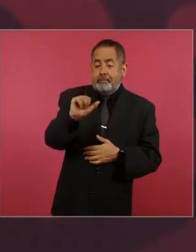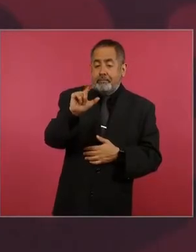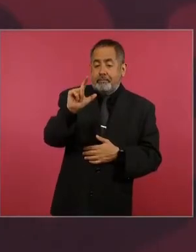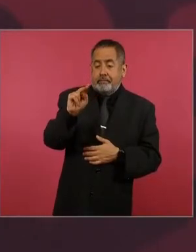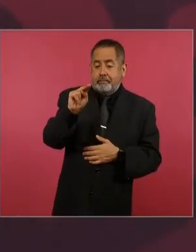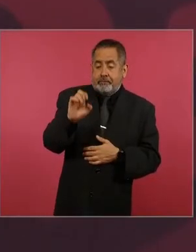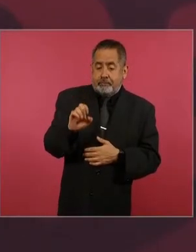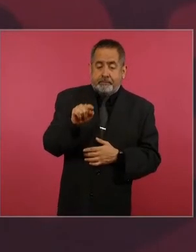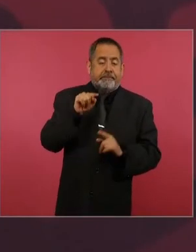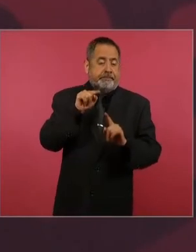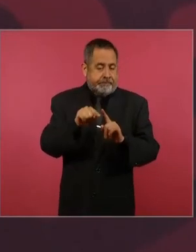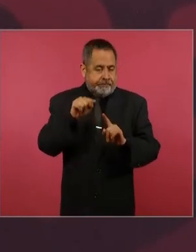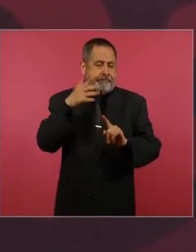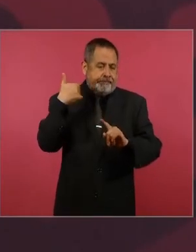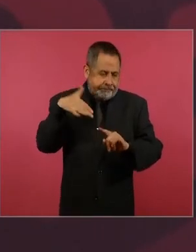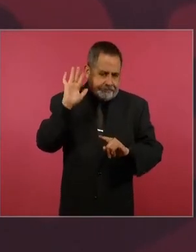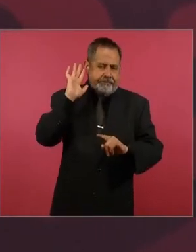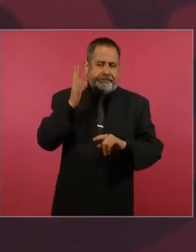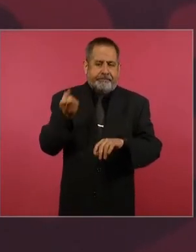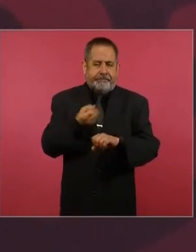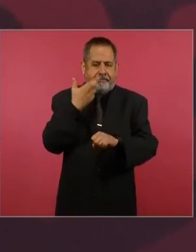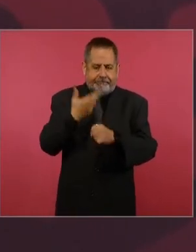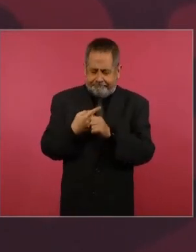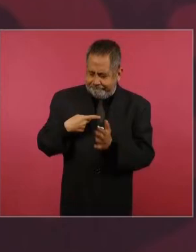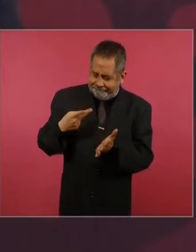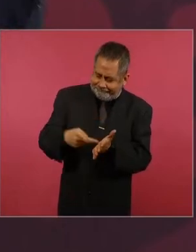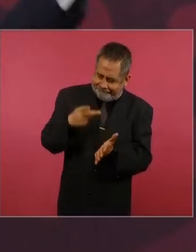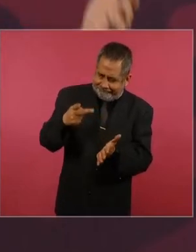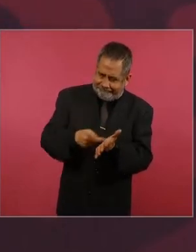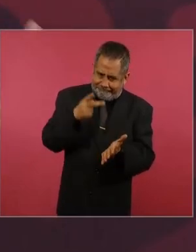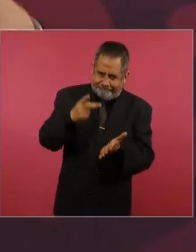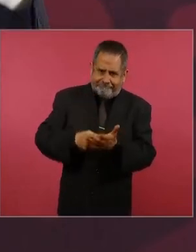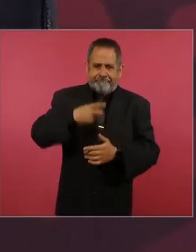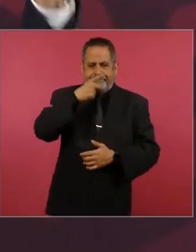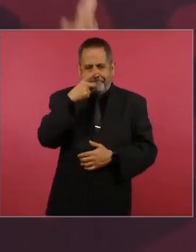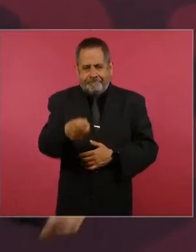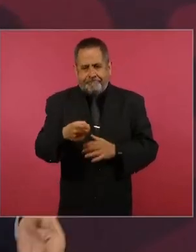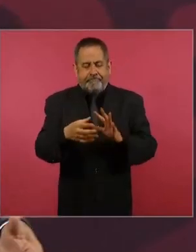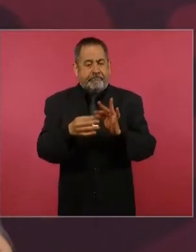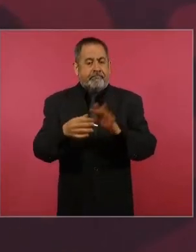que fue secretario, lo tengo que repetir porque